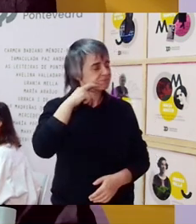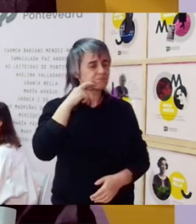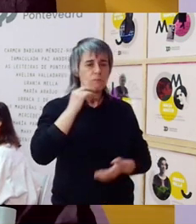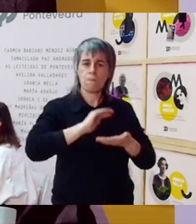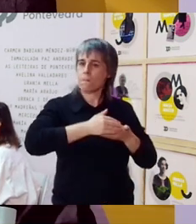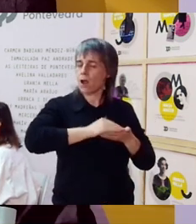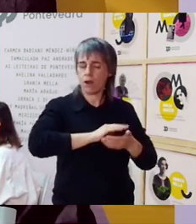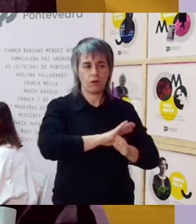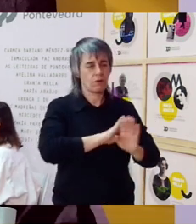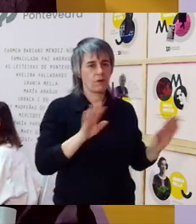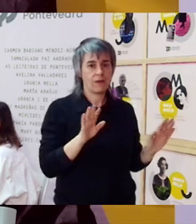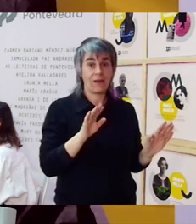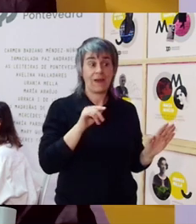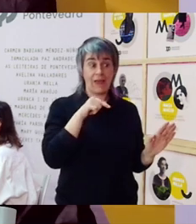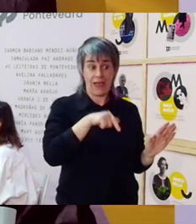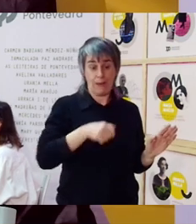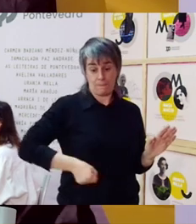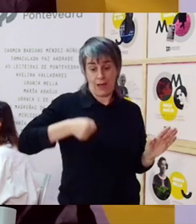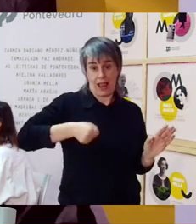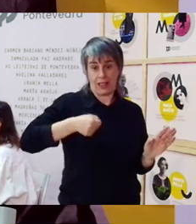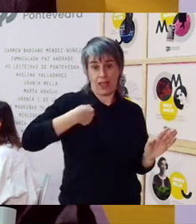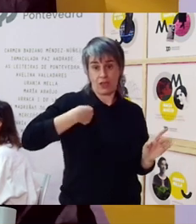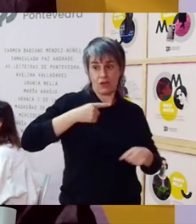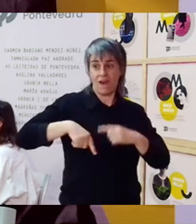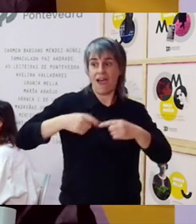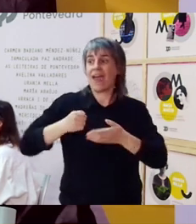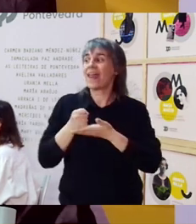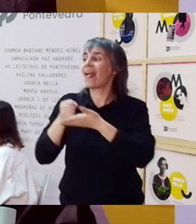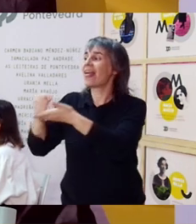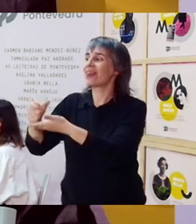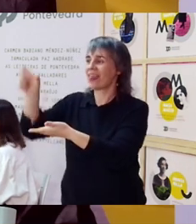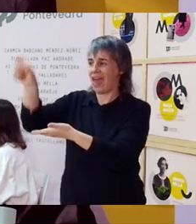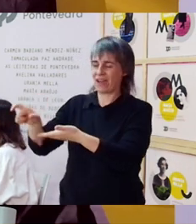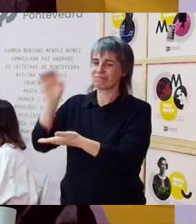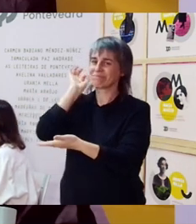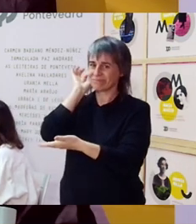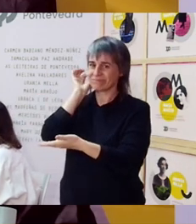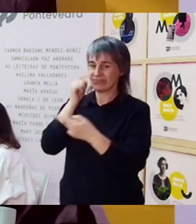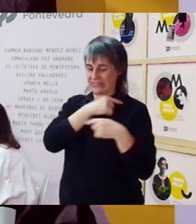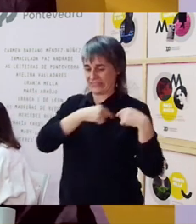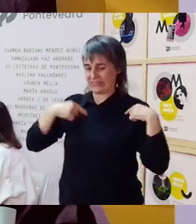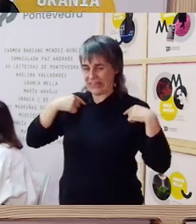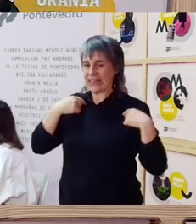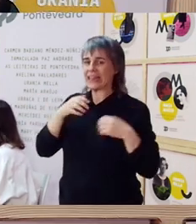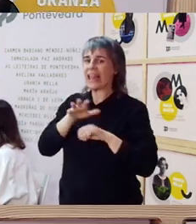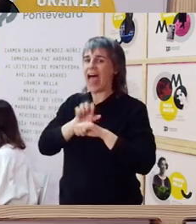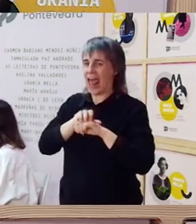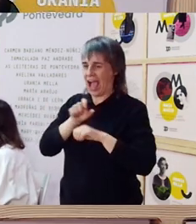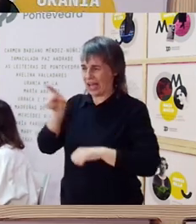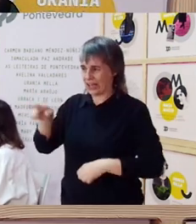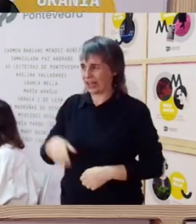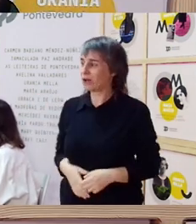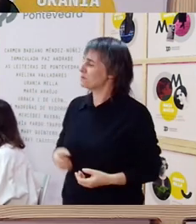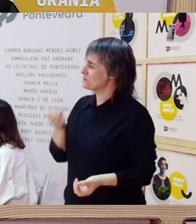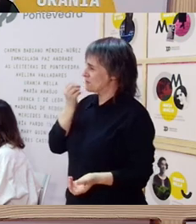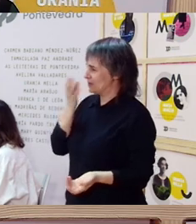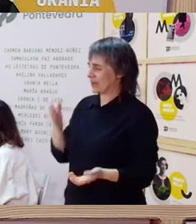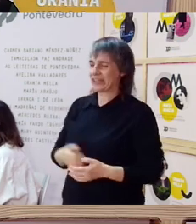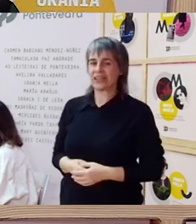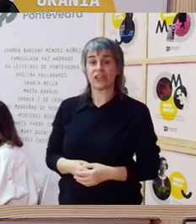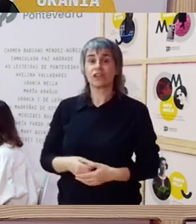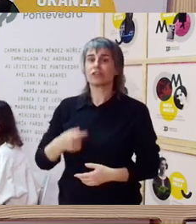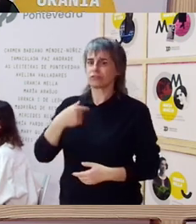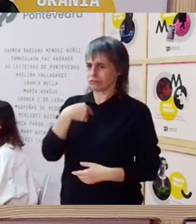heredar, aquela do jersey laranxa. Parece moi ben. Sí. E eu hasta, bueno, xa sabes que eu